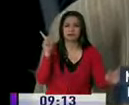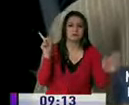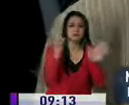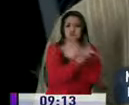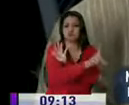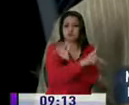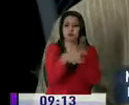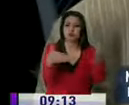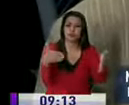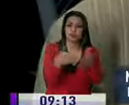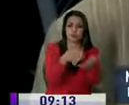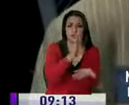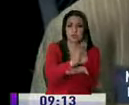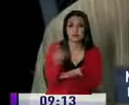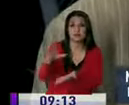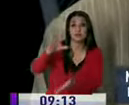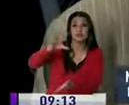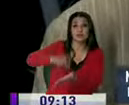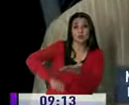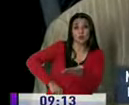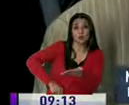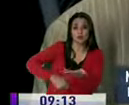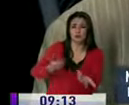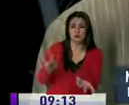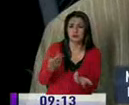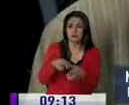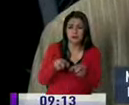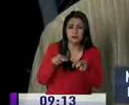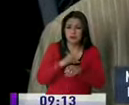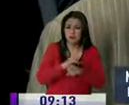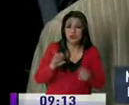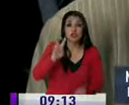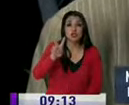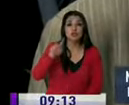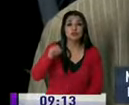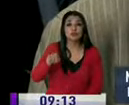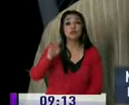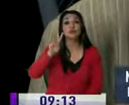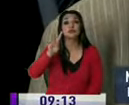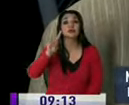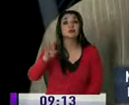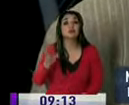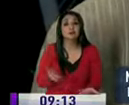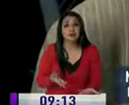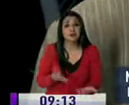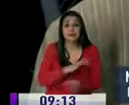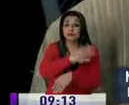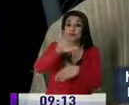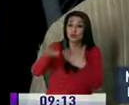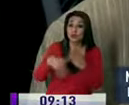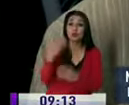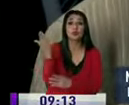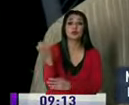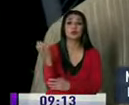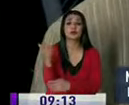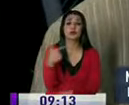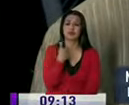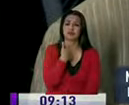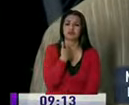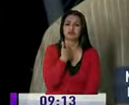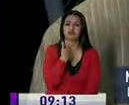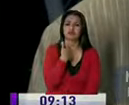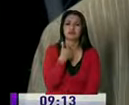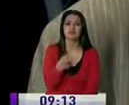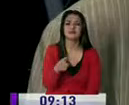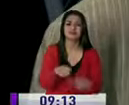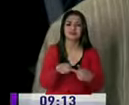por descuento indebido de este 2.76. Afecta directamente a todos los jubilados y pensionistas de Montepío